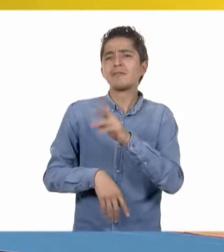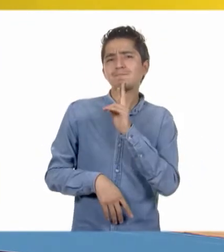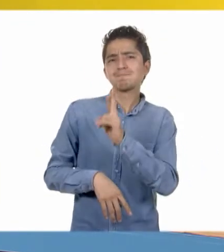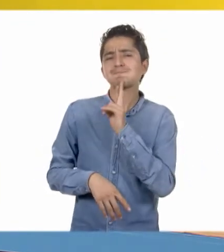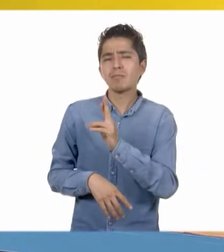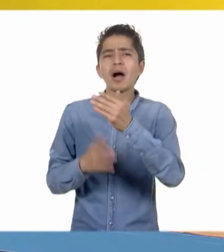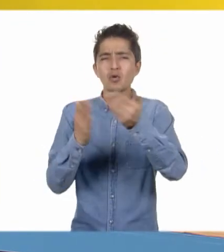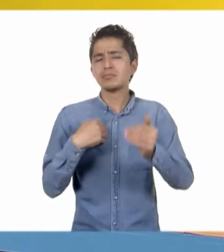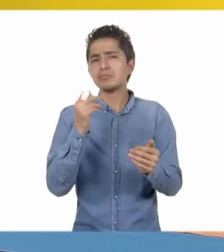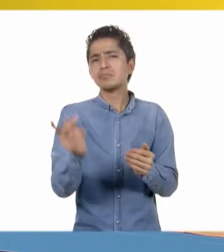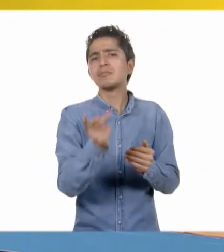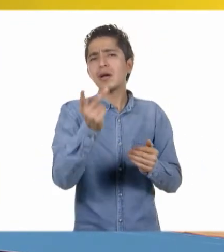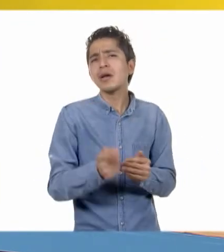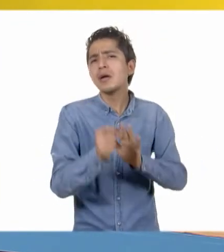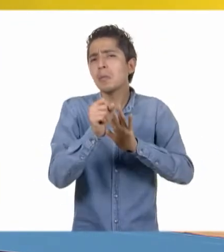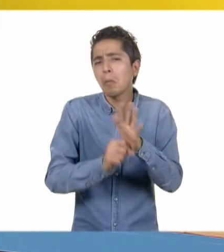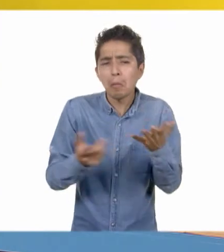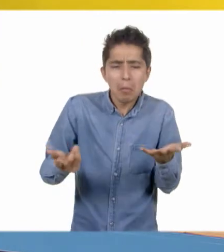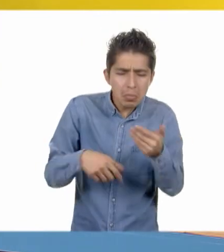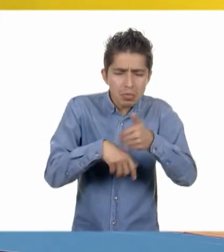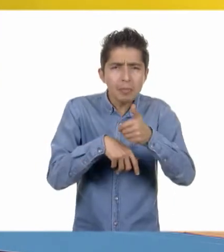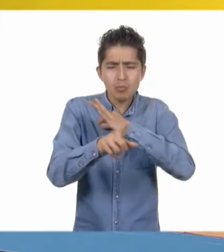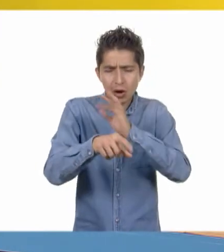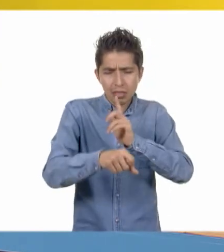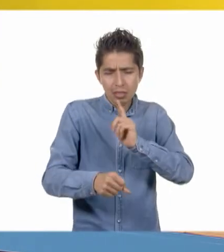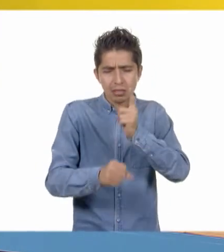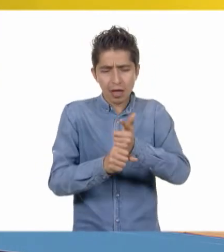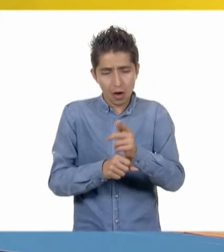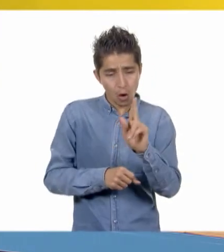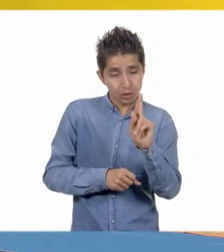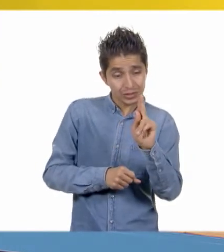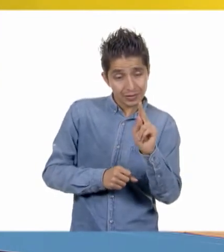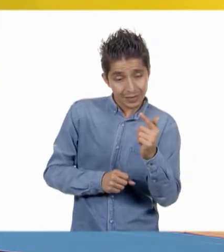es, ¿qué números podemos encontrar entre el